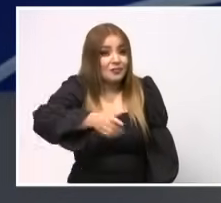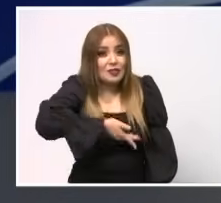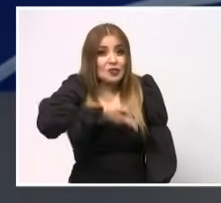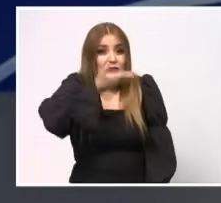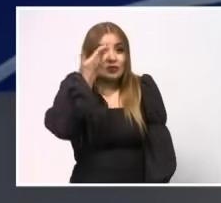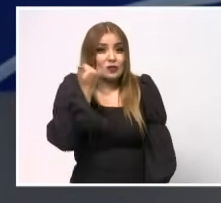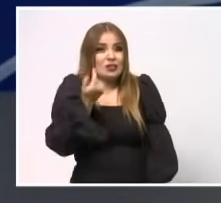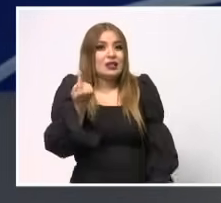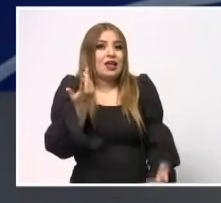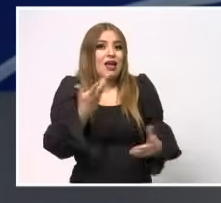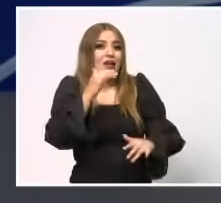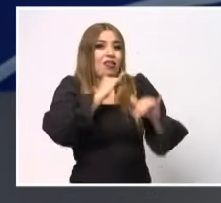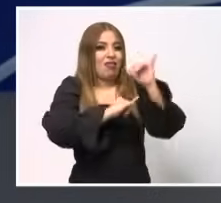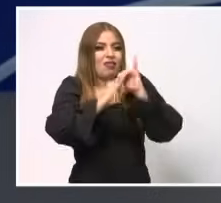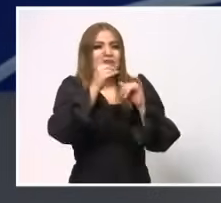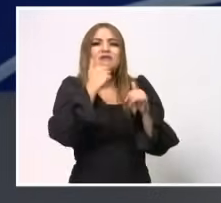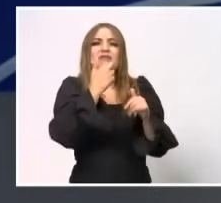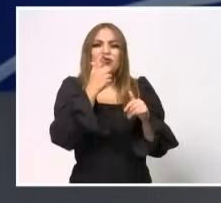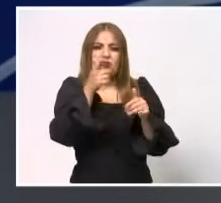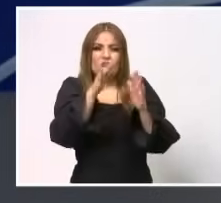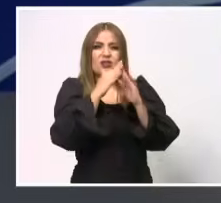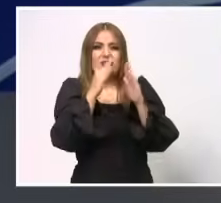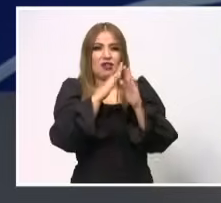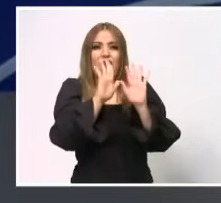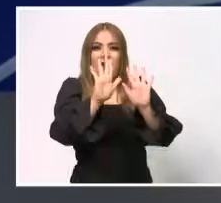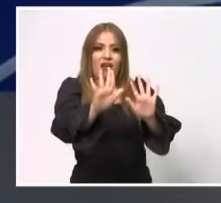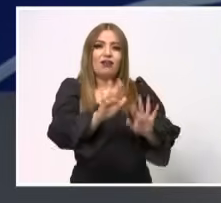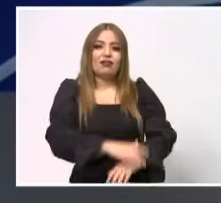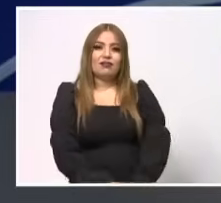quieres en su casa a este